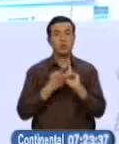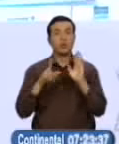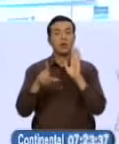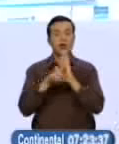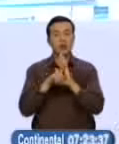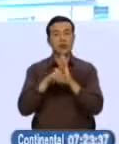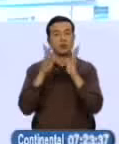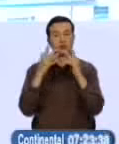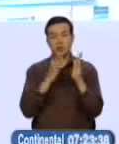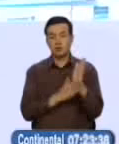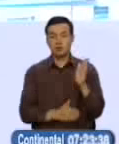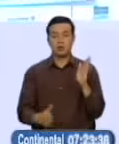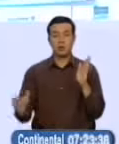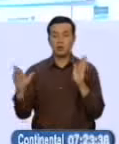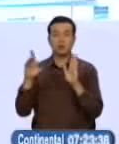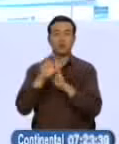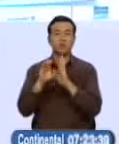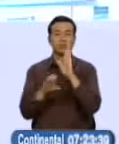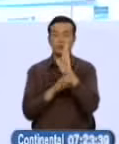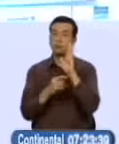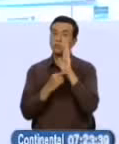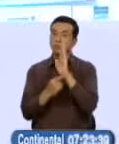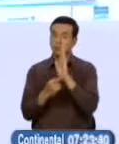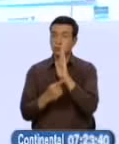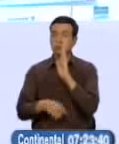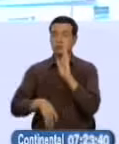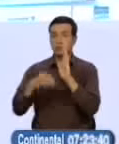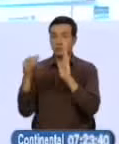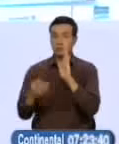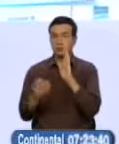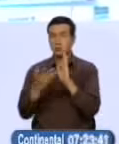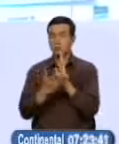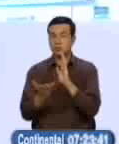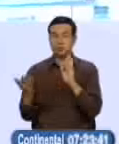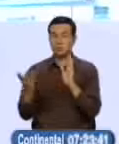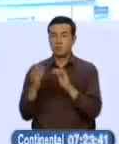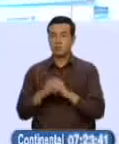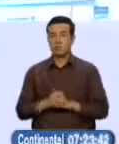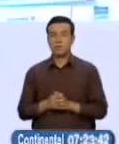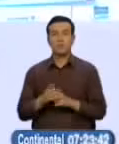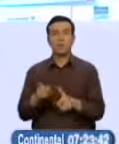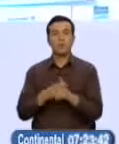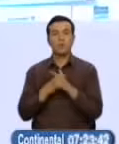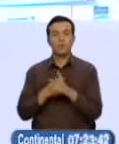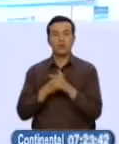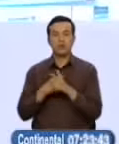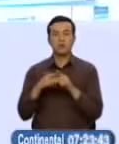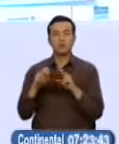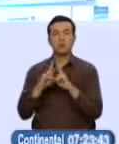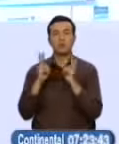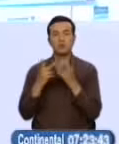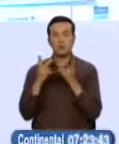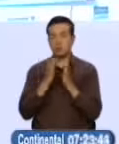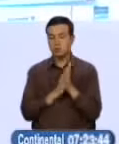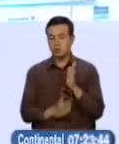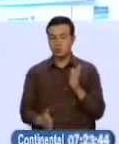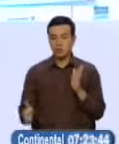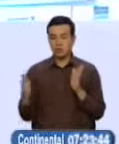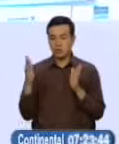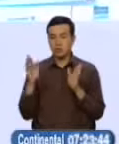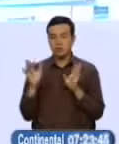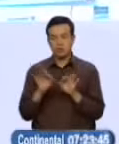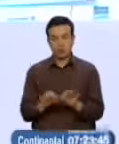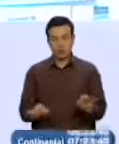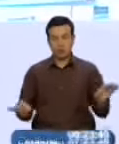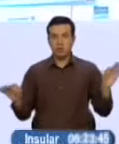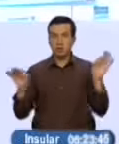falta cerrar por mandato constitucional, y esa también es parte de nuestra urgencia en el sentido de que este periodo sea el que